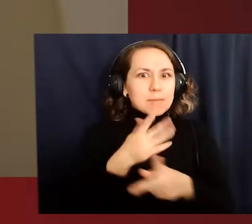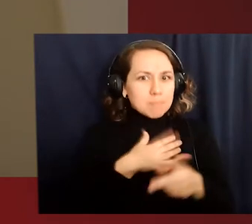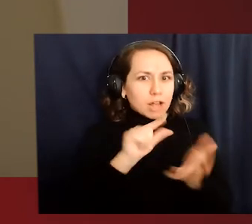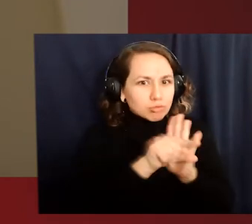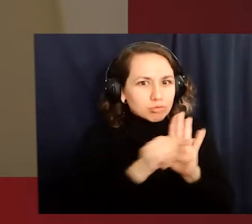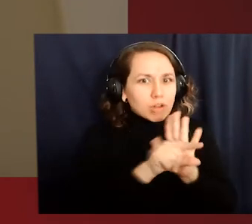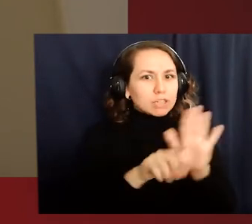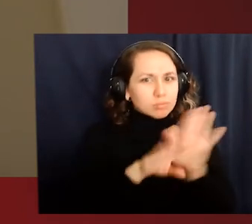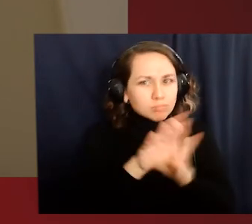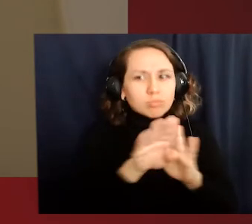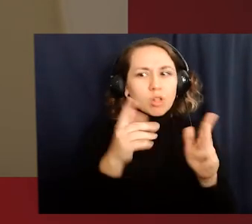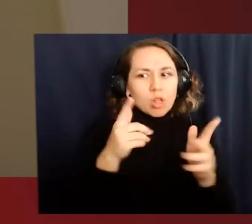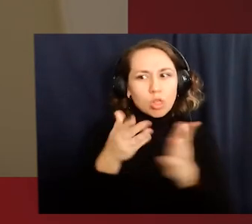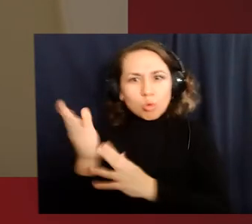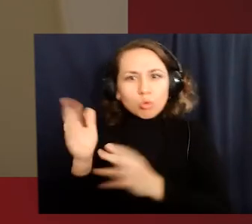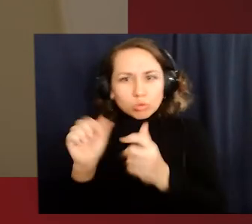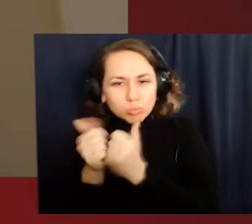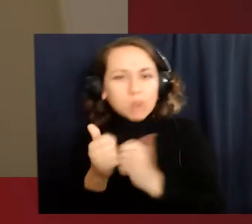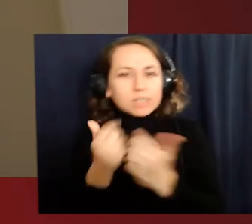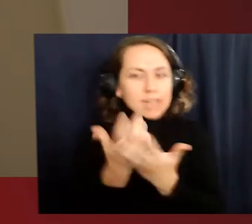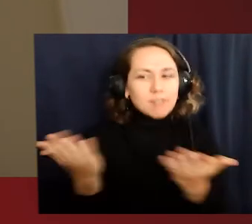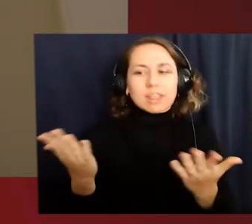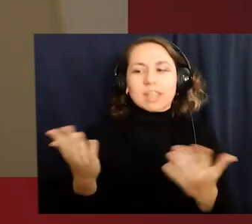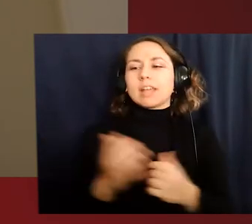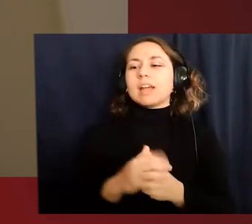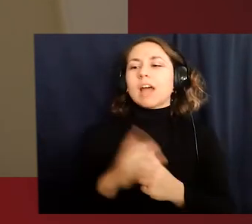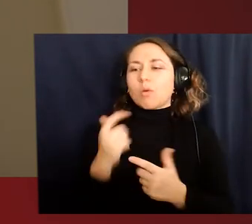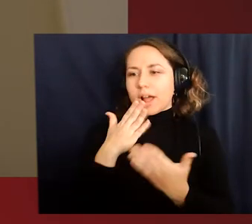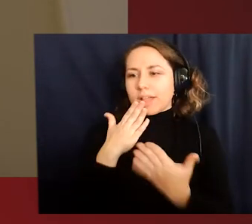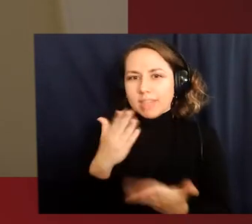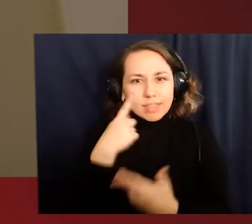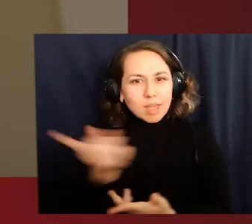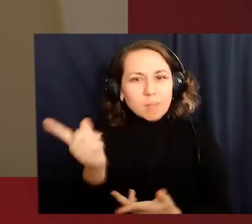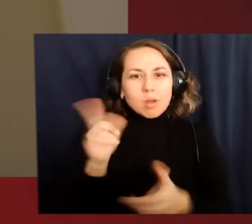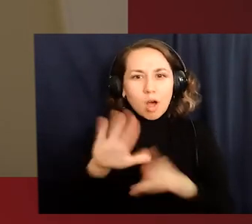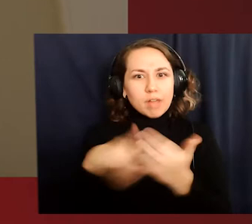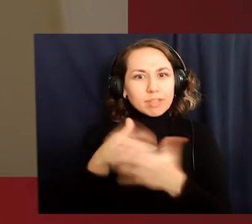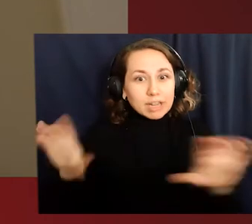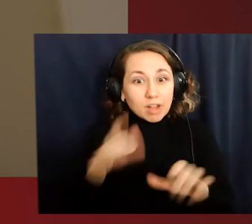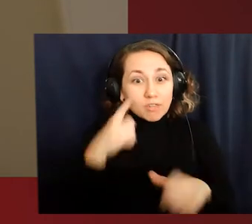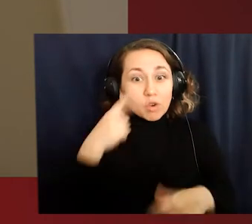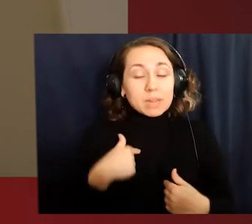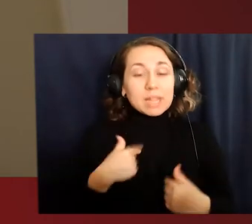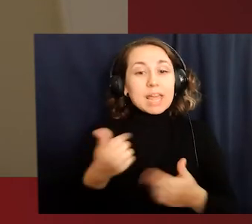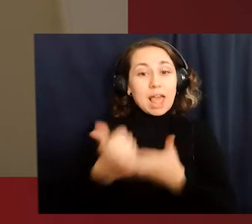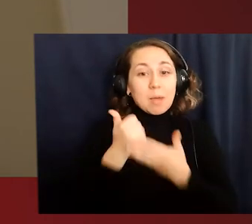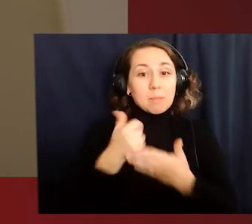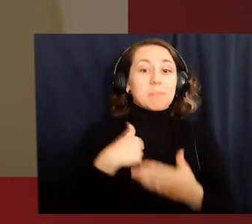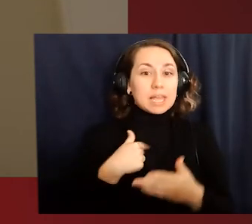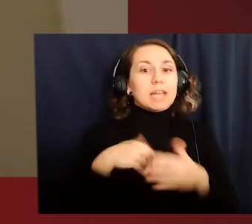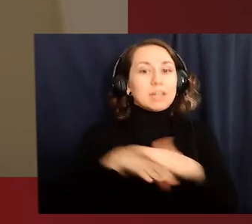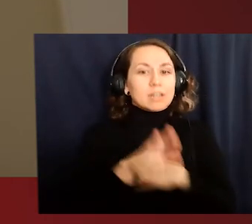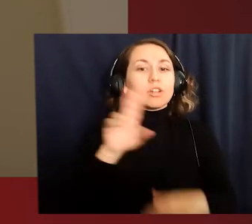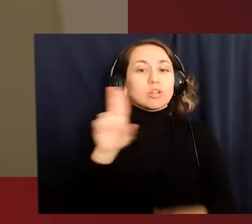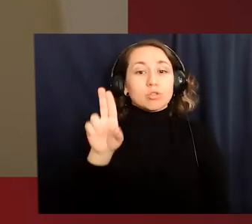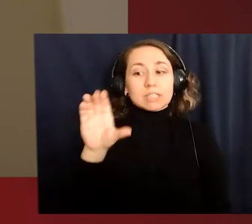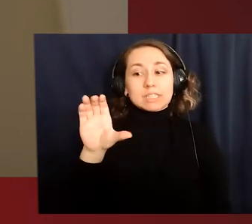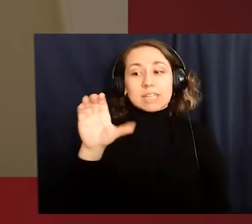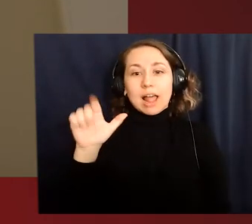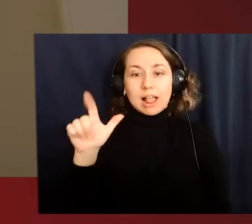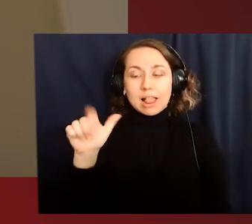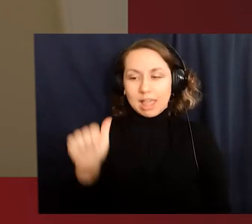años para estar en la escuela y todos los deportes y todo. Les agradezco por lo que han hecho por mí y por ayudarme a entrar a